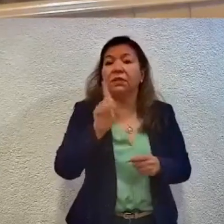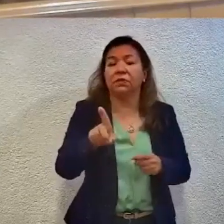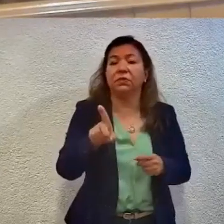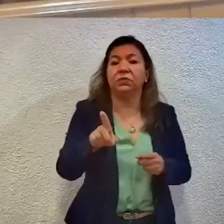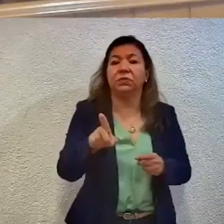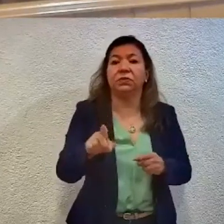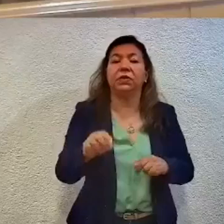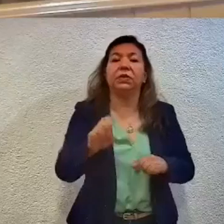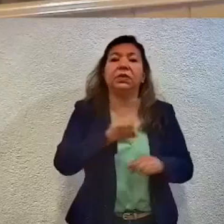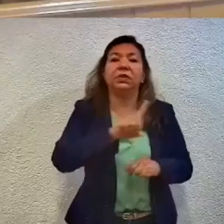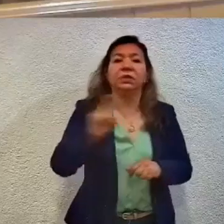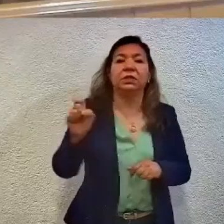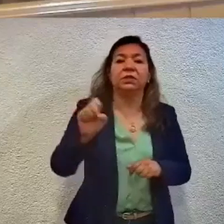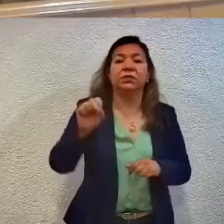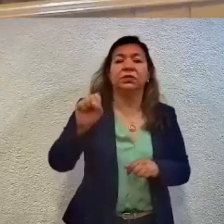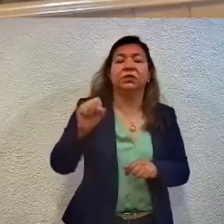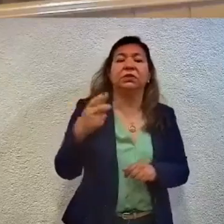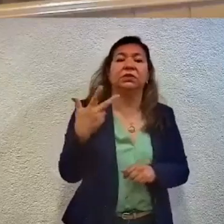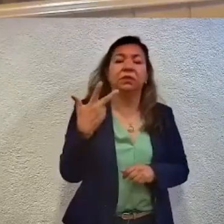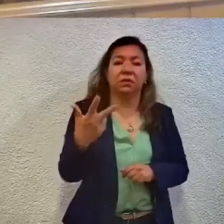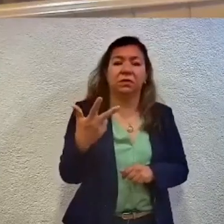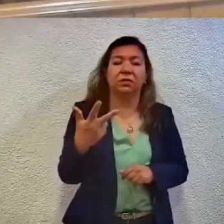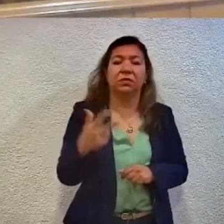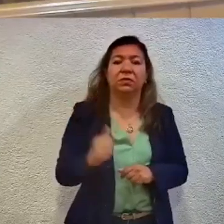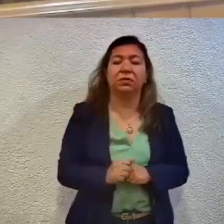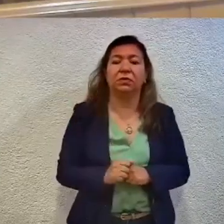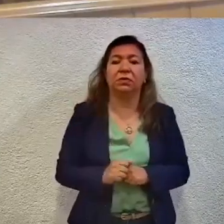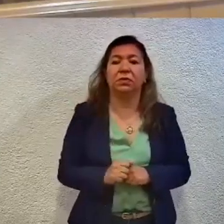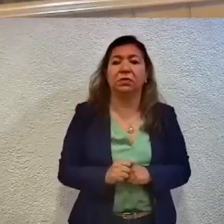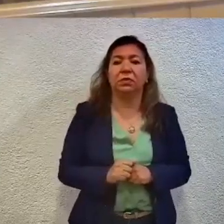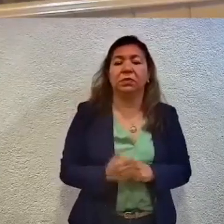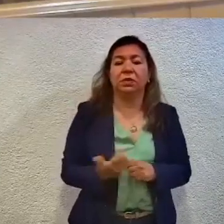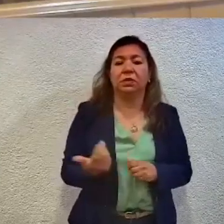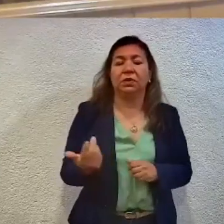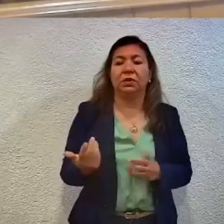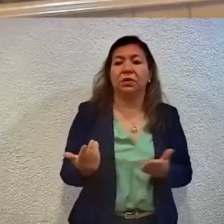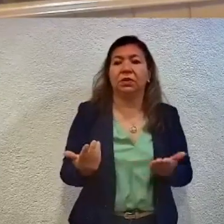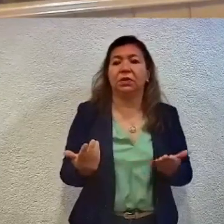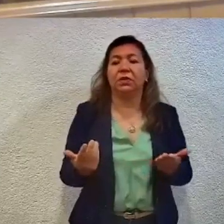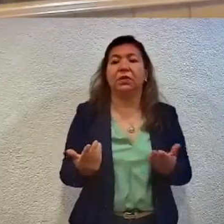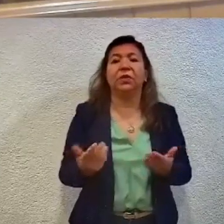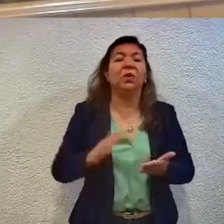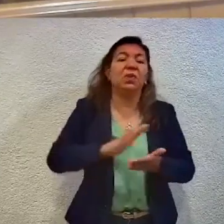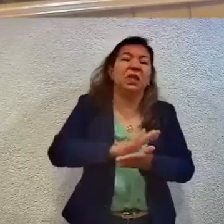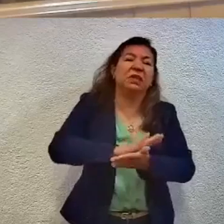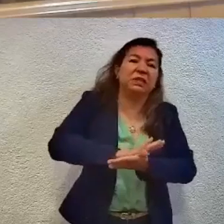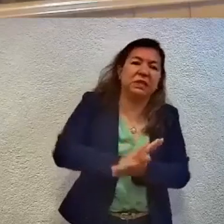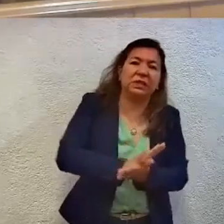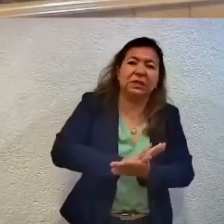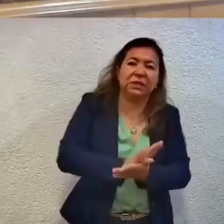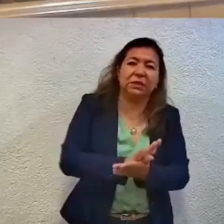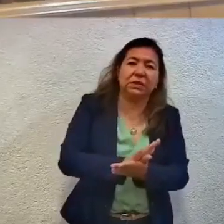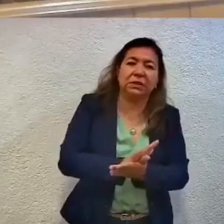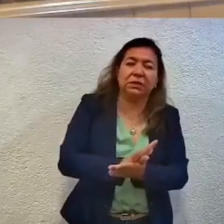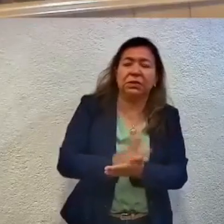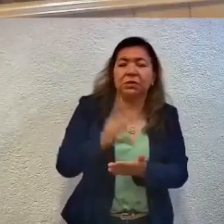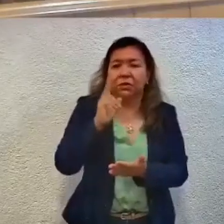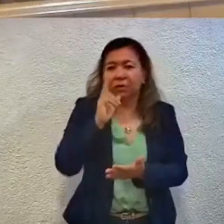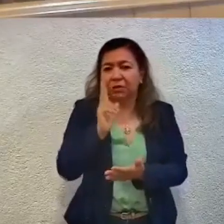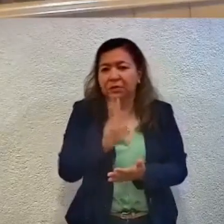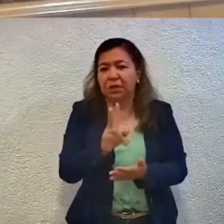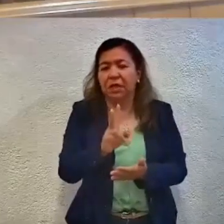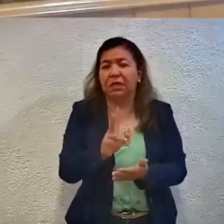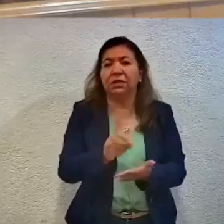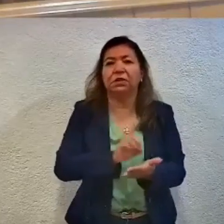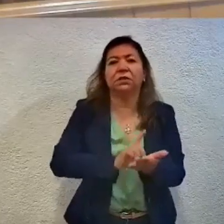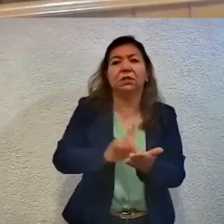agravio que hace valer el actor del GEC 168, el cual consiste en un trato discriminatorio que desde